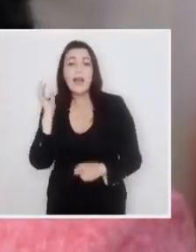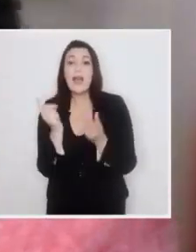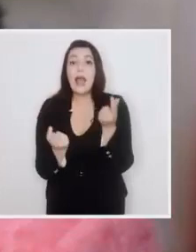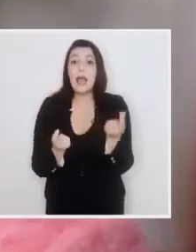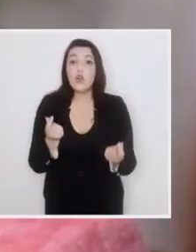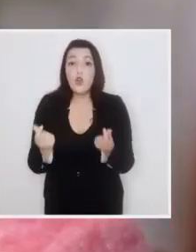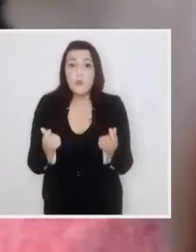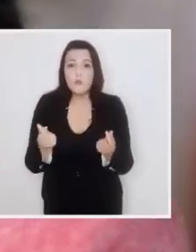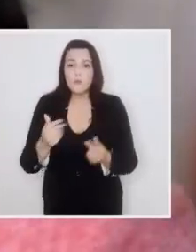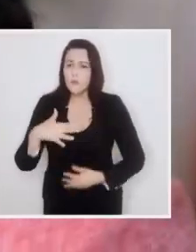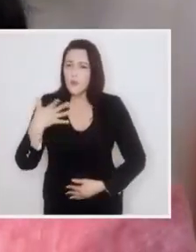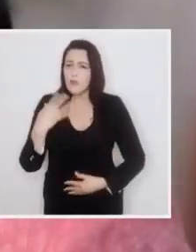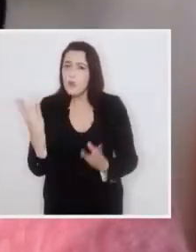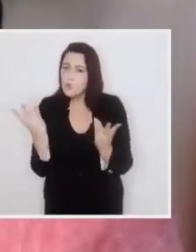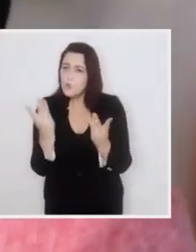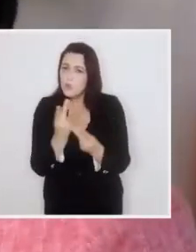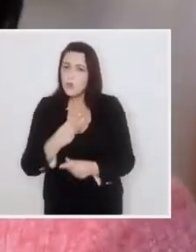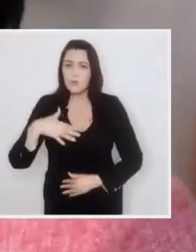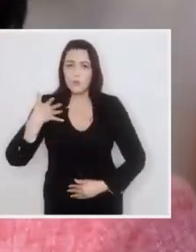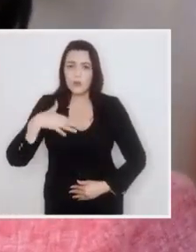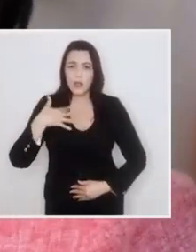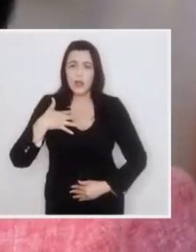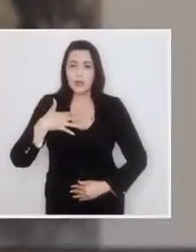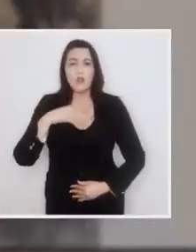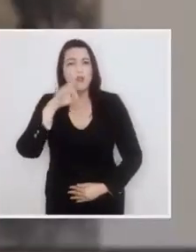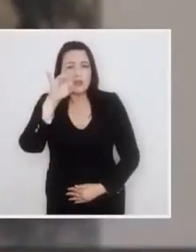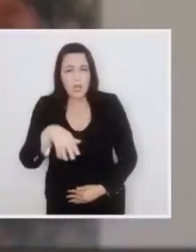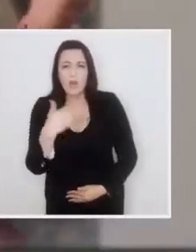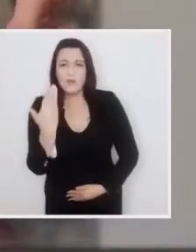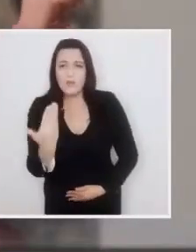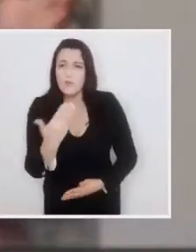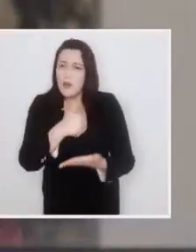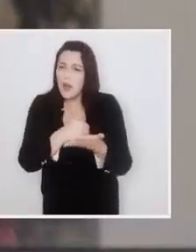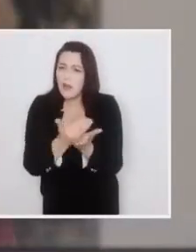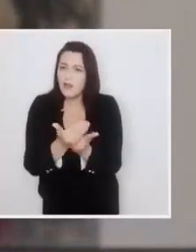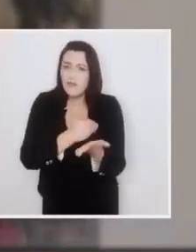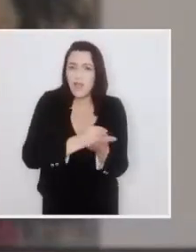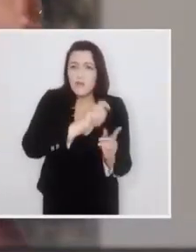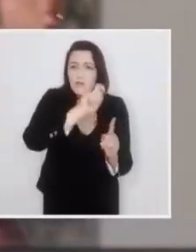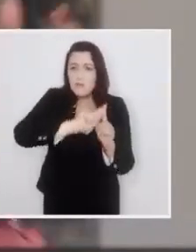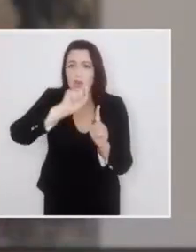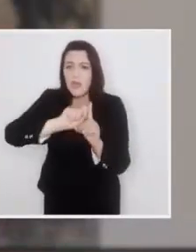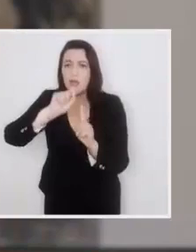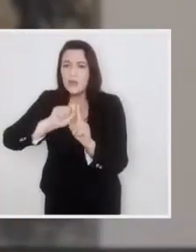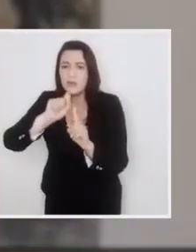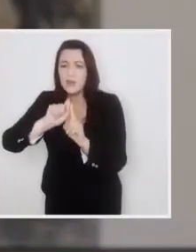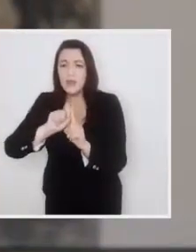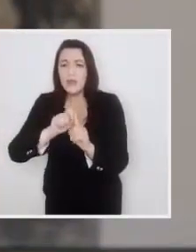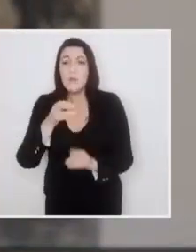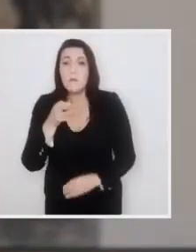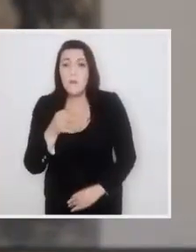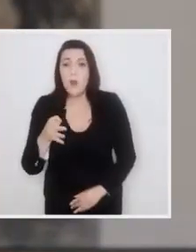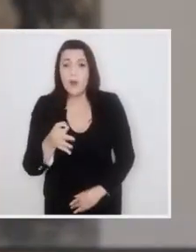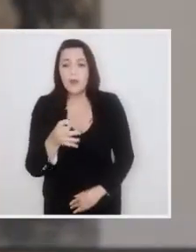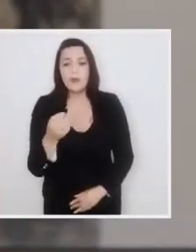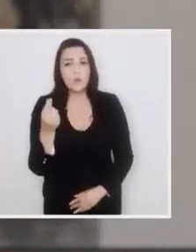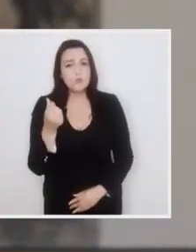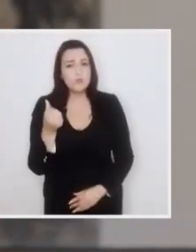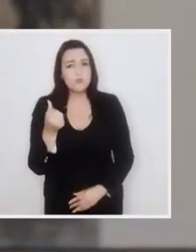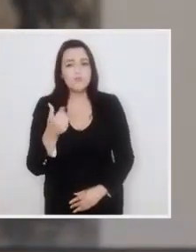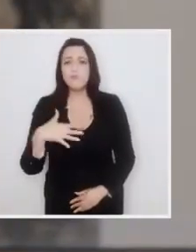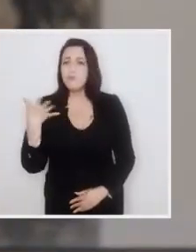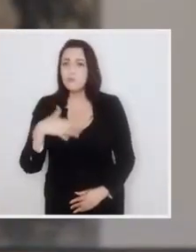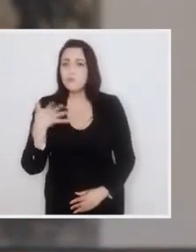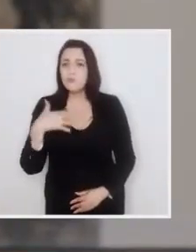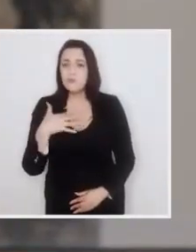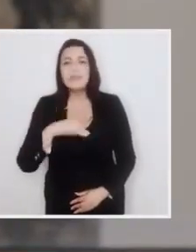La economía importa, los números importan. ¿Lo sabe usted que tiene que hacer malabares todos los meses? Cada peso cuenta.